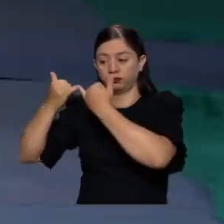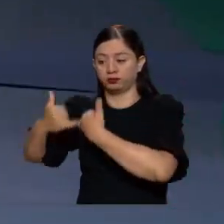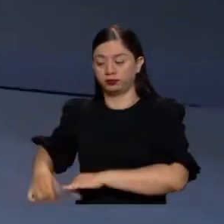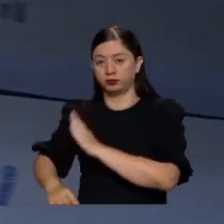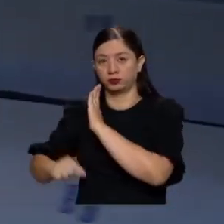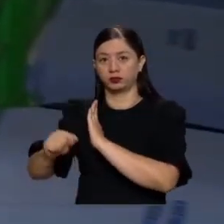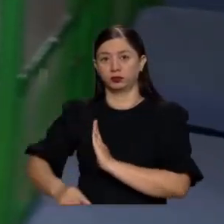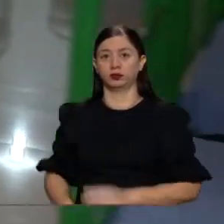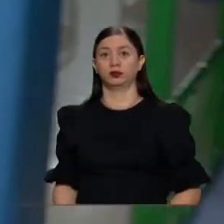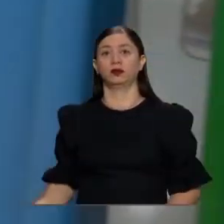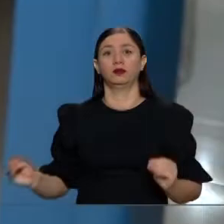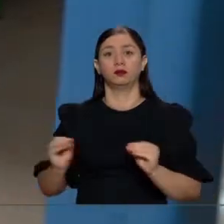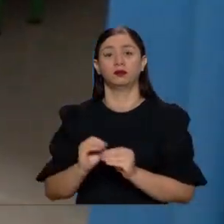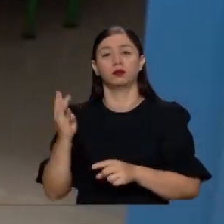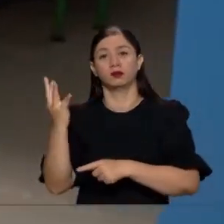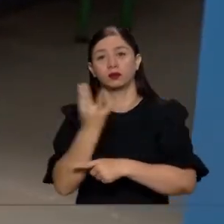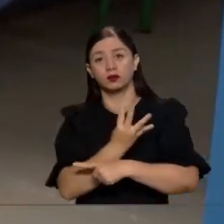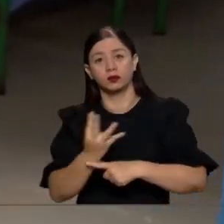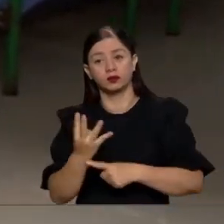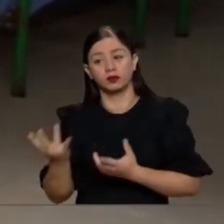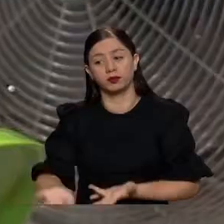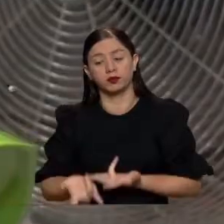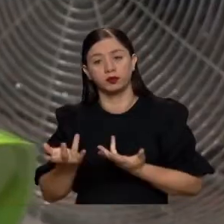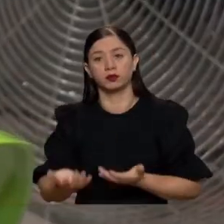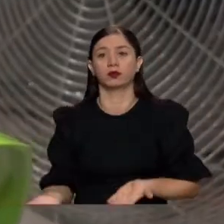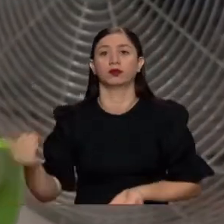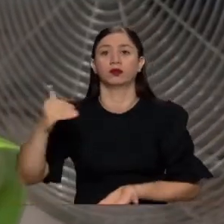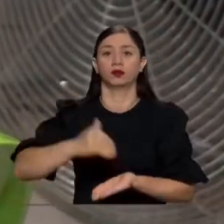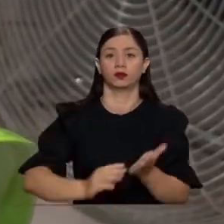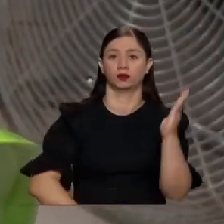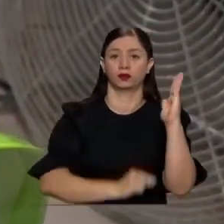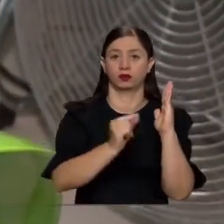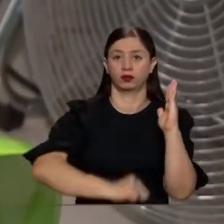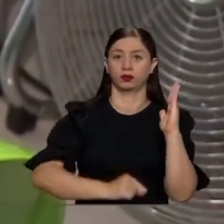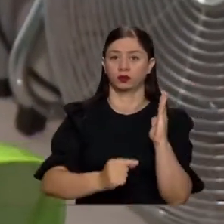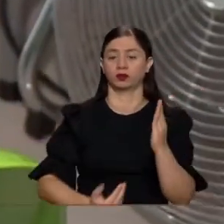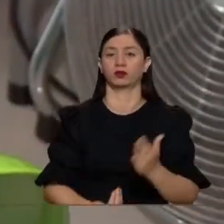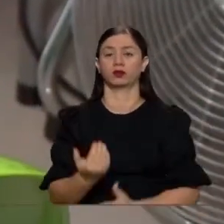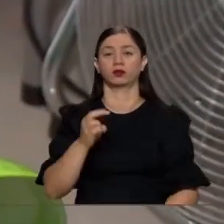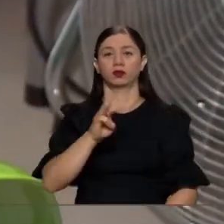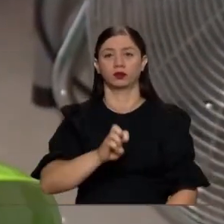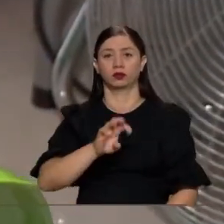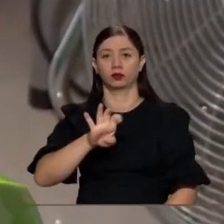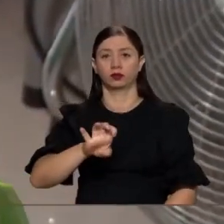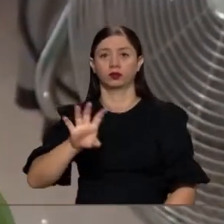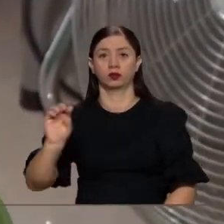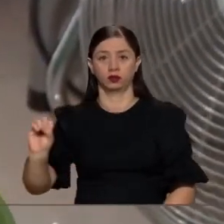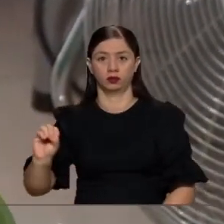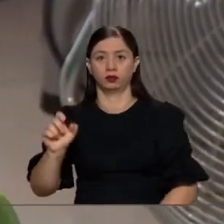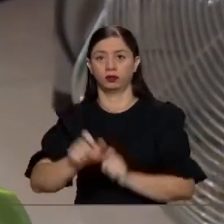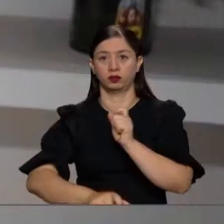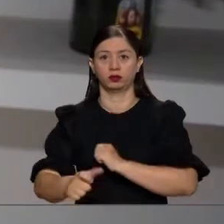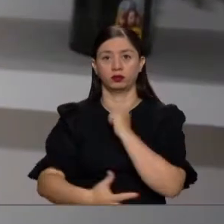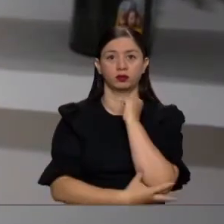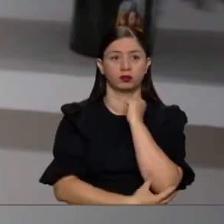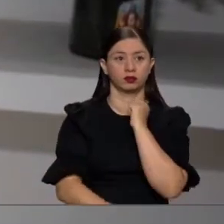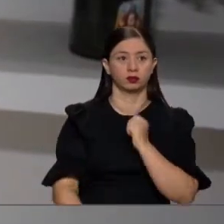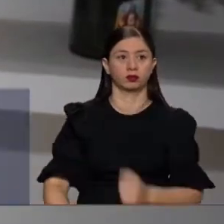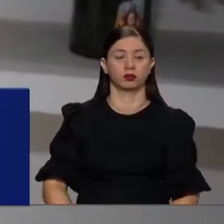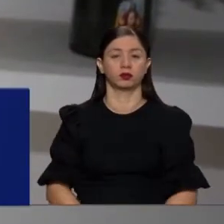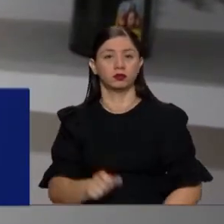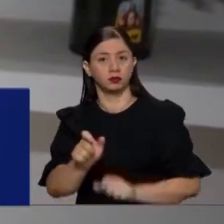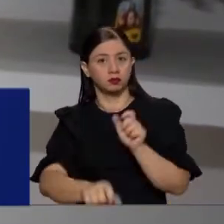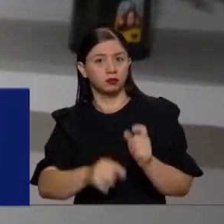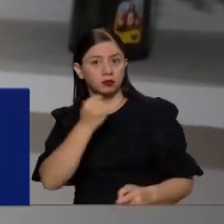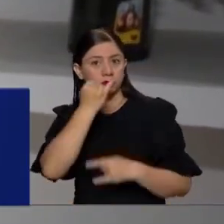en 4 semanas se abra la convocatoria para adjudicar el contrato de alimentación para 890 habitantes de Cali. Para que las personas